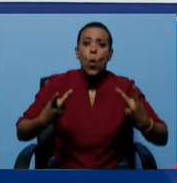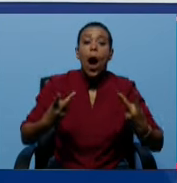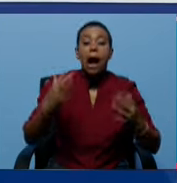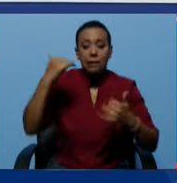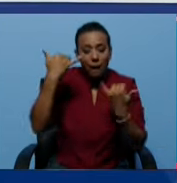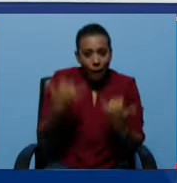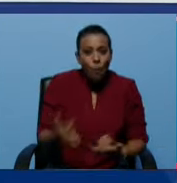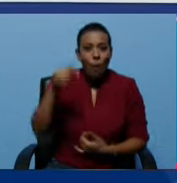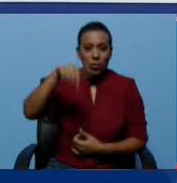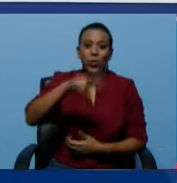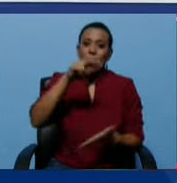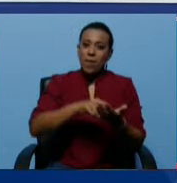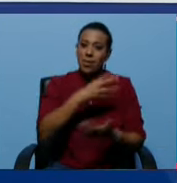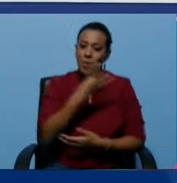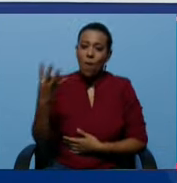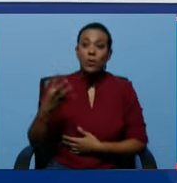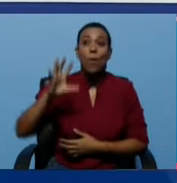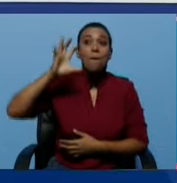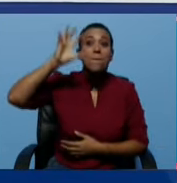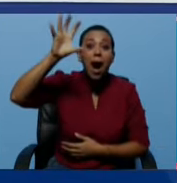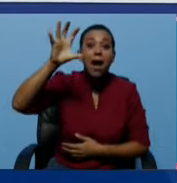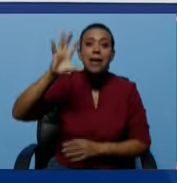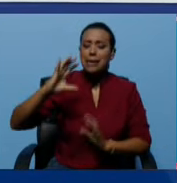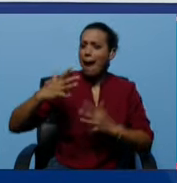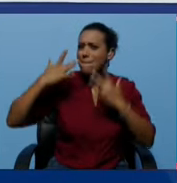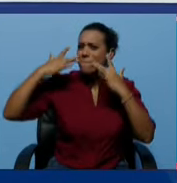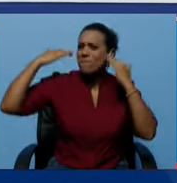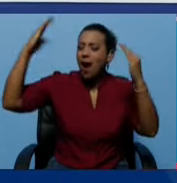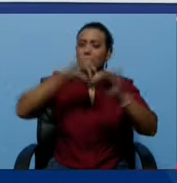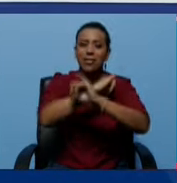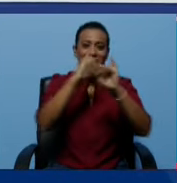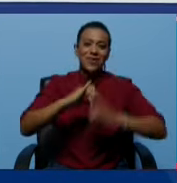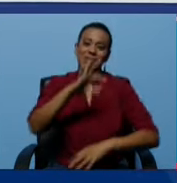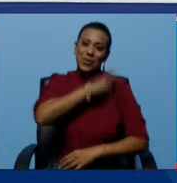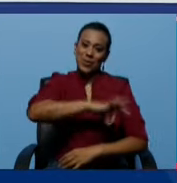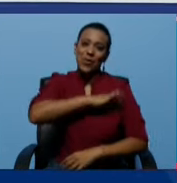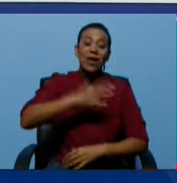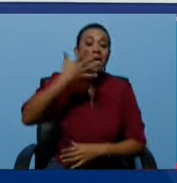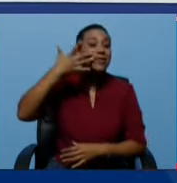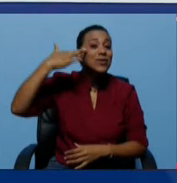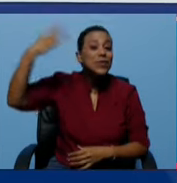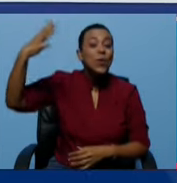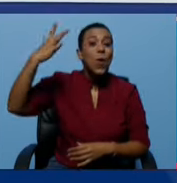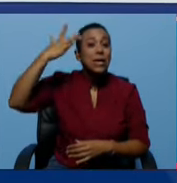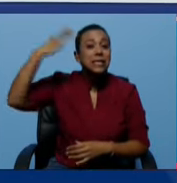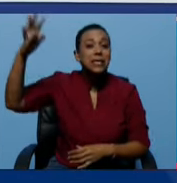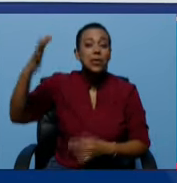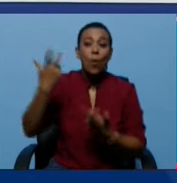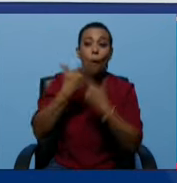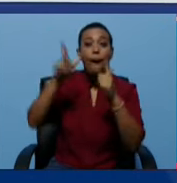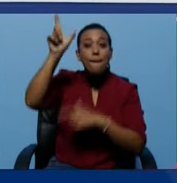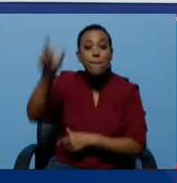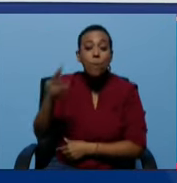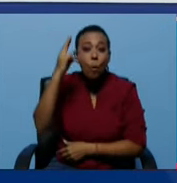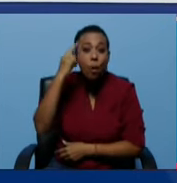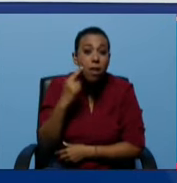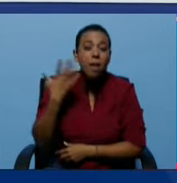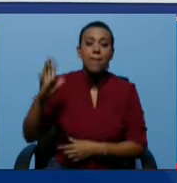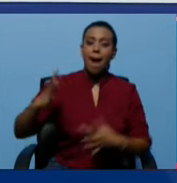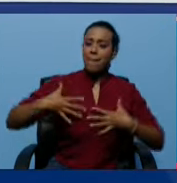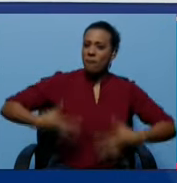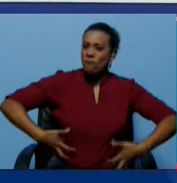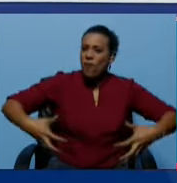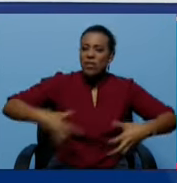tenemos. Será el país de la máxima felicidad social que soñó Bolívar. El país de la prosperidad, el